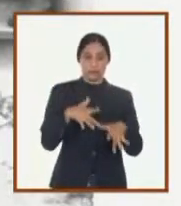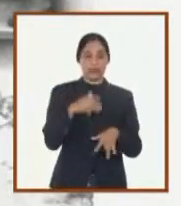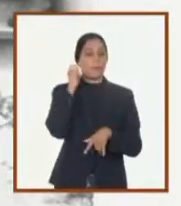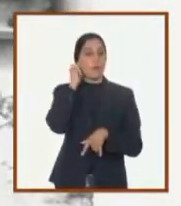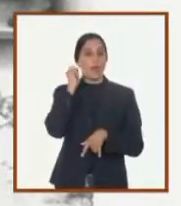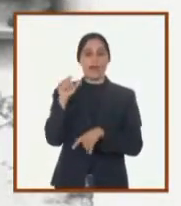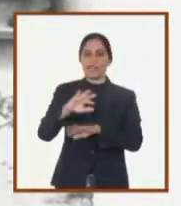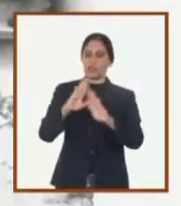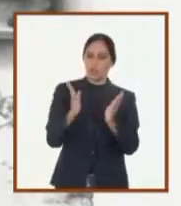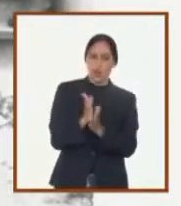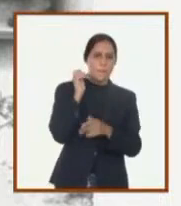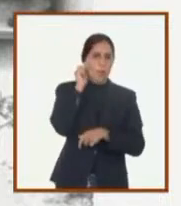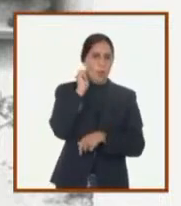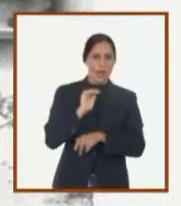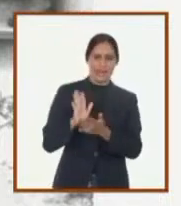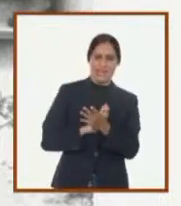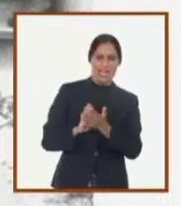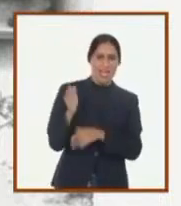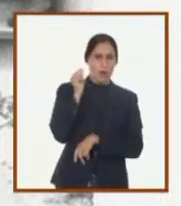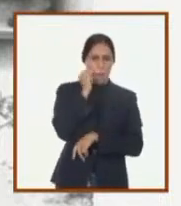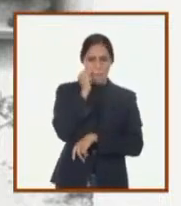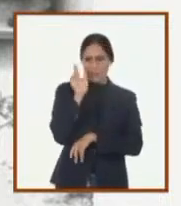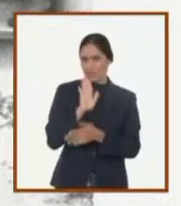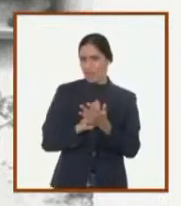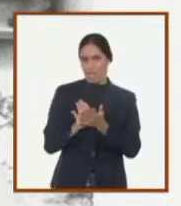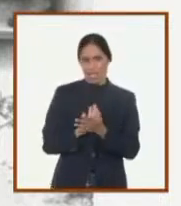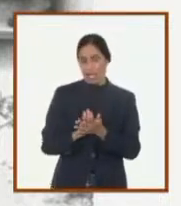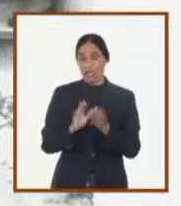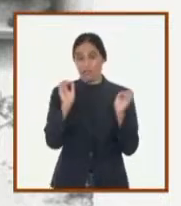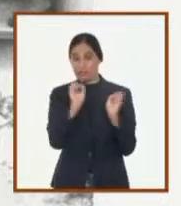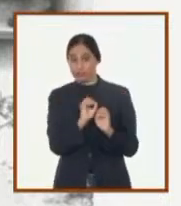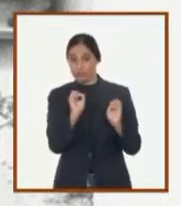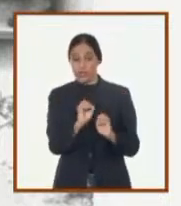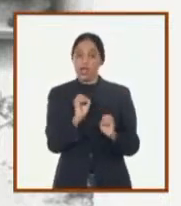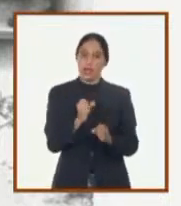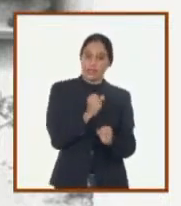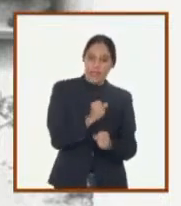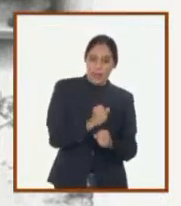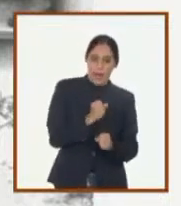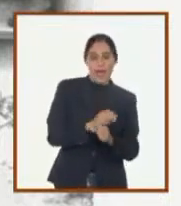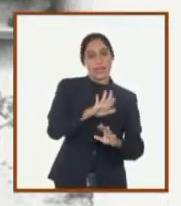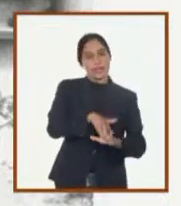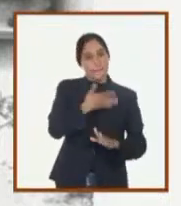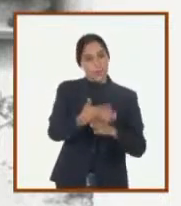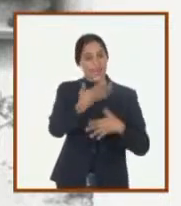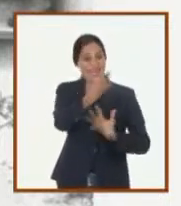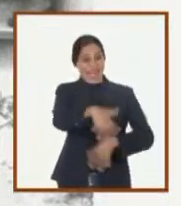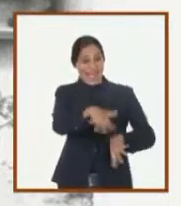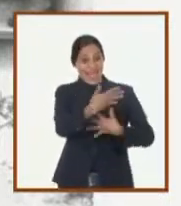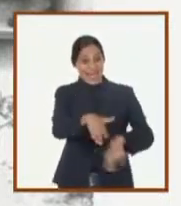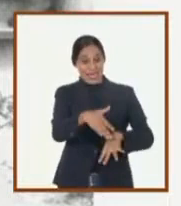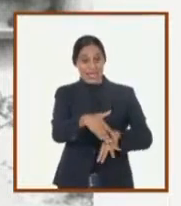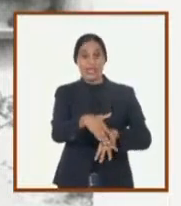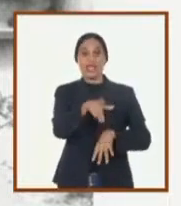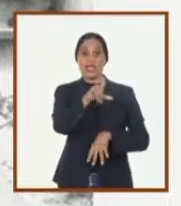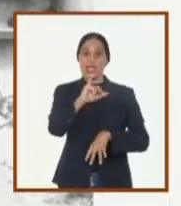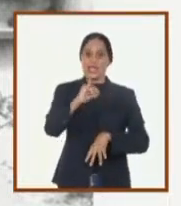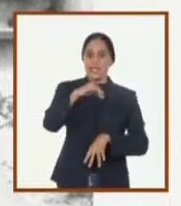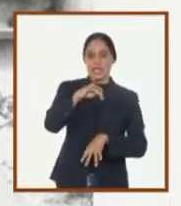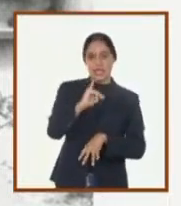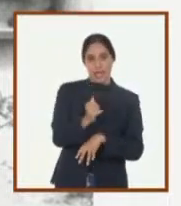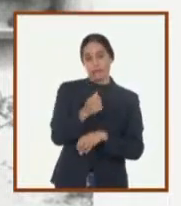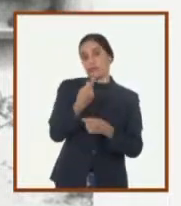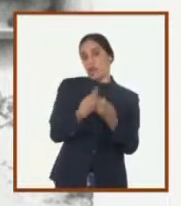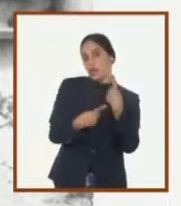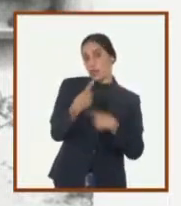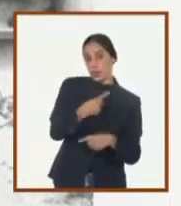año 1966 se decida aprovechar que en la calle línea Entre 10 y 12